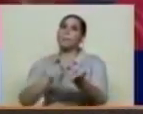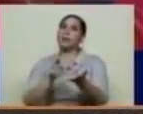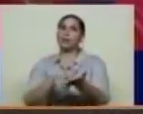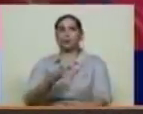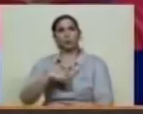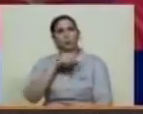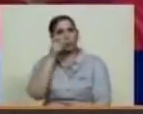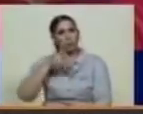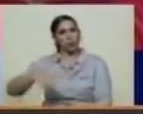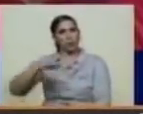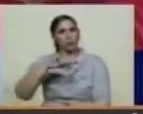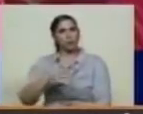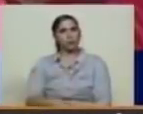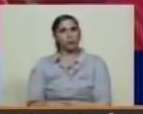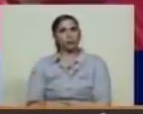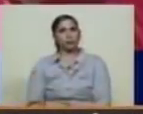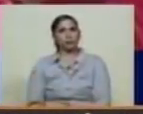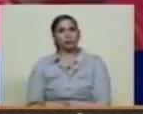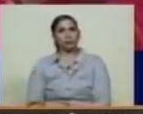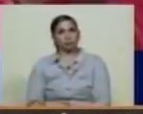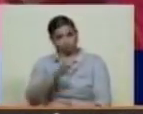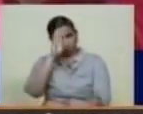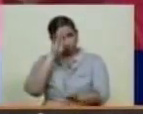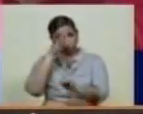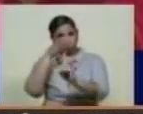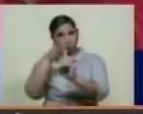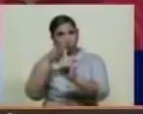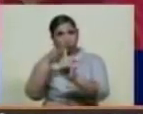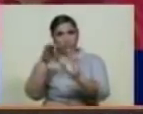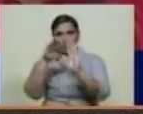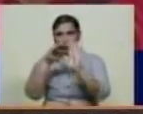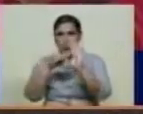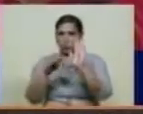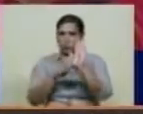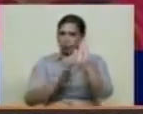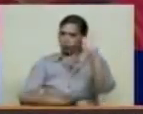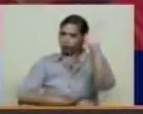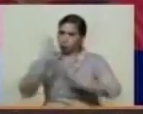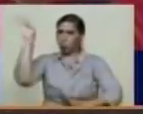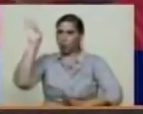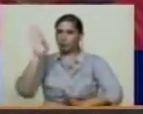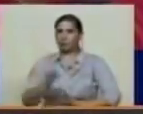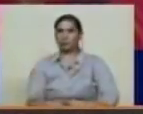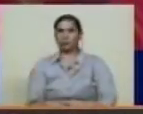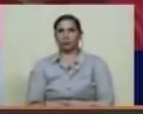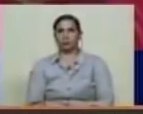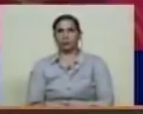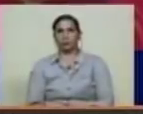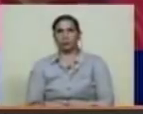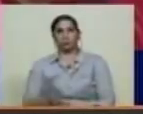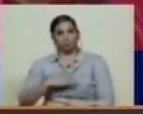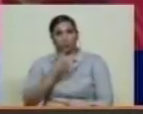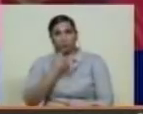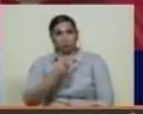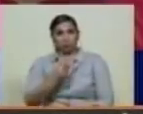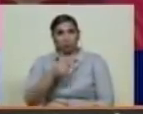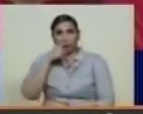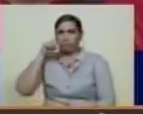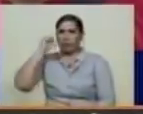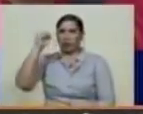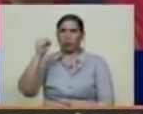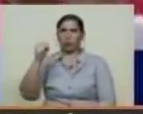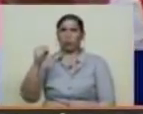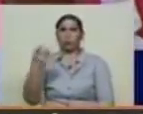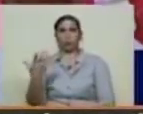pueblo y cumplió el objetivo con creces. Uno pudiera decir, Nicolás en la ONU pasó